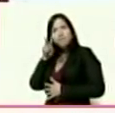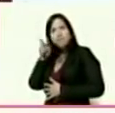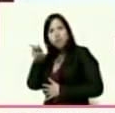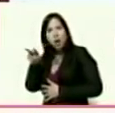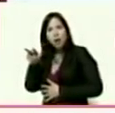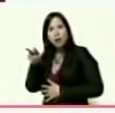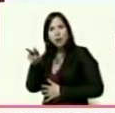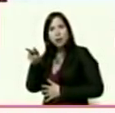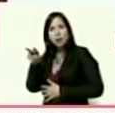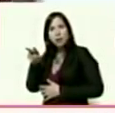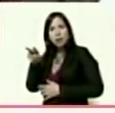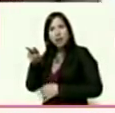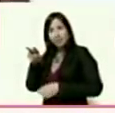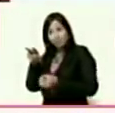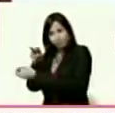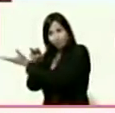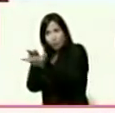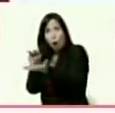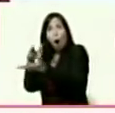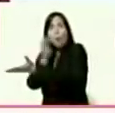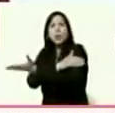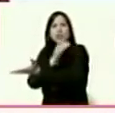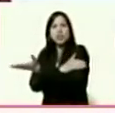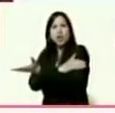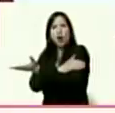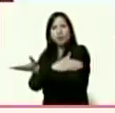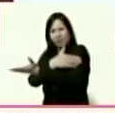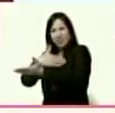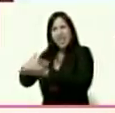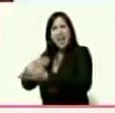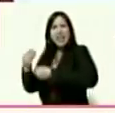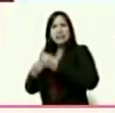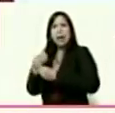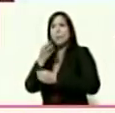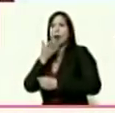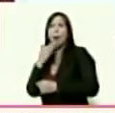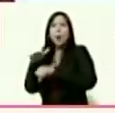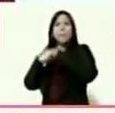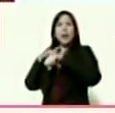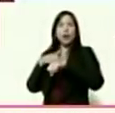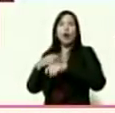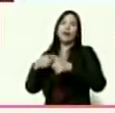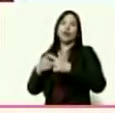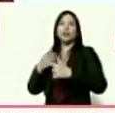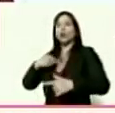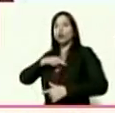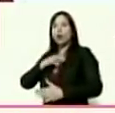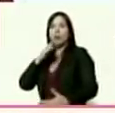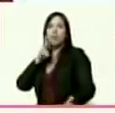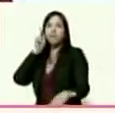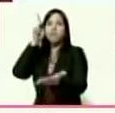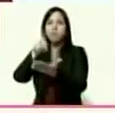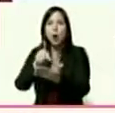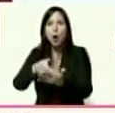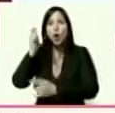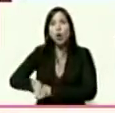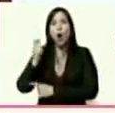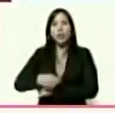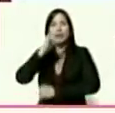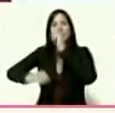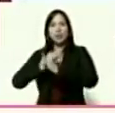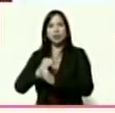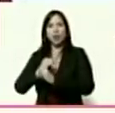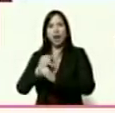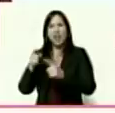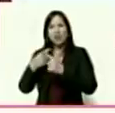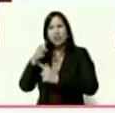que ellos quieren manejarse en la impunidad, por eso es que vamos a la Corte Penal, y que queda el registro de las actuaciones de Estados Unidos y sus